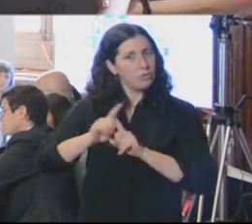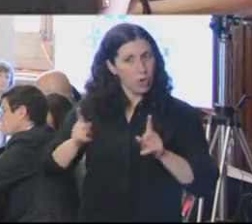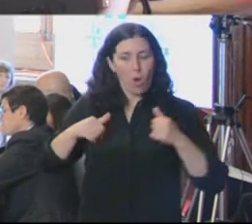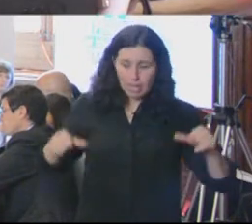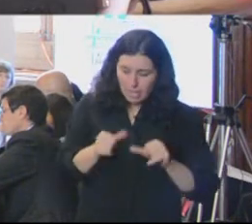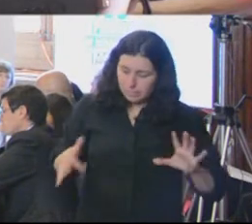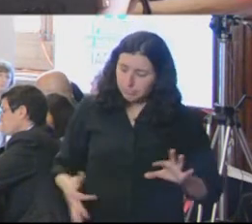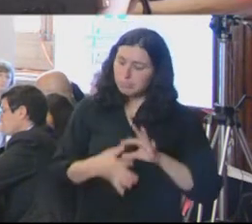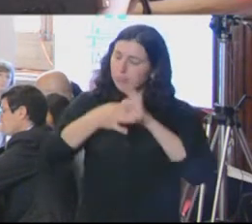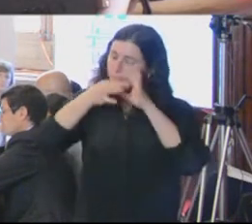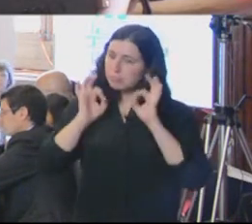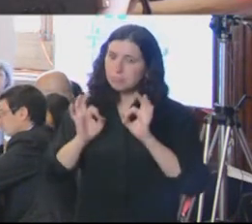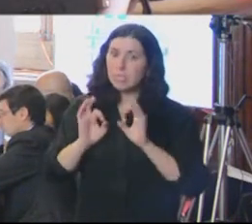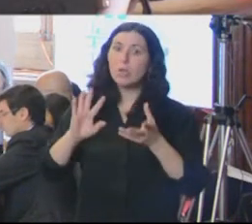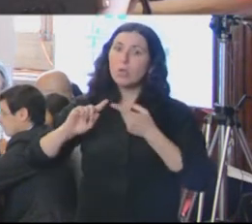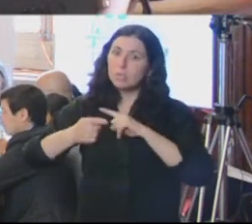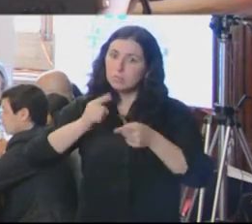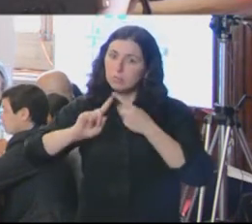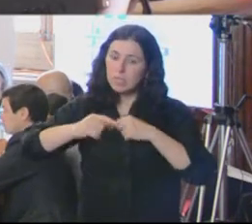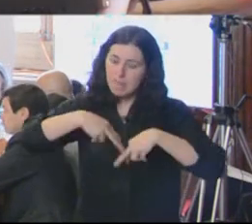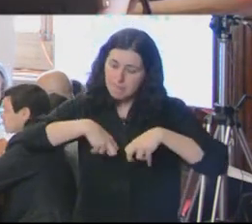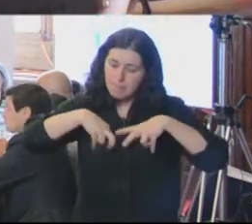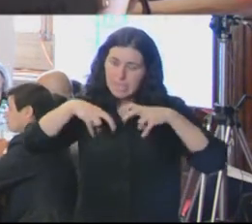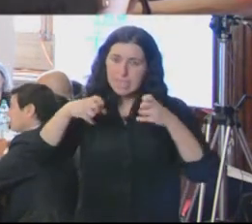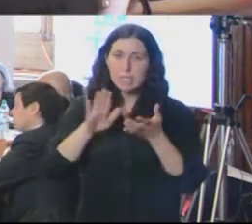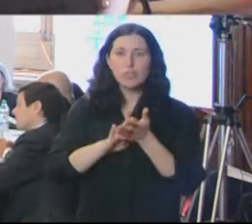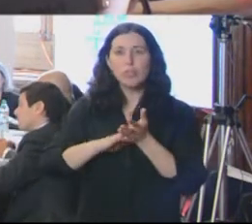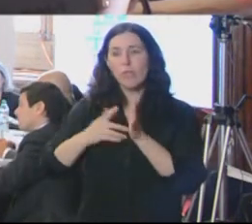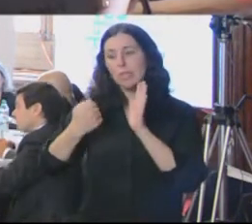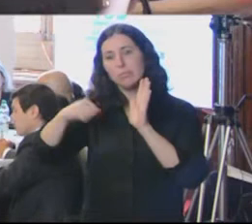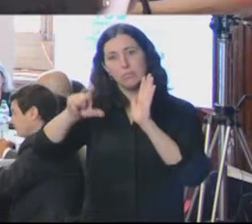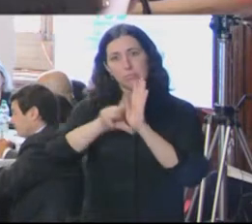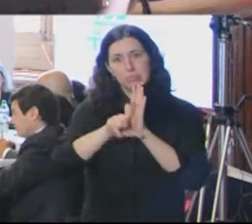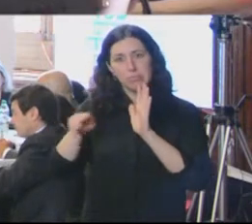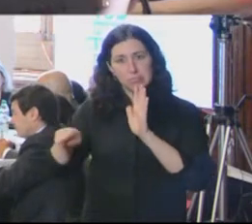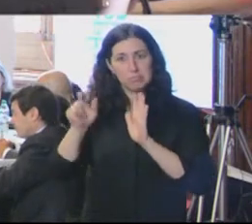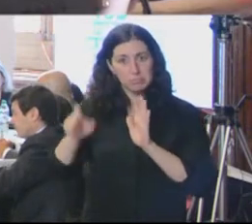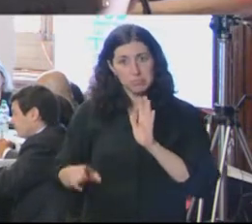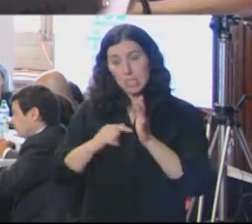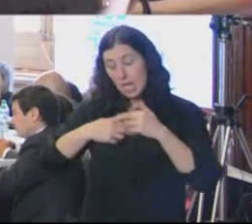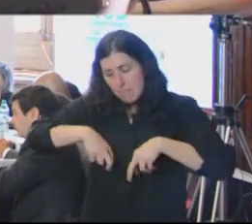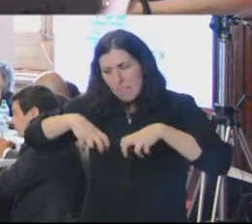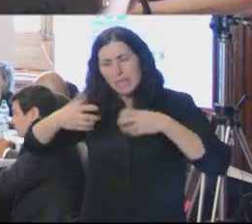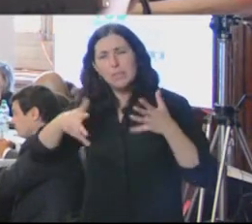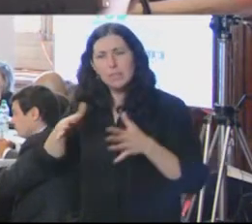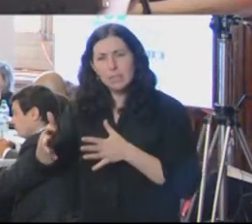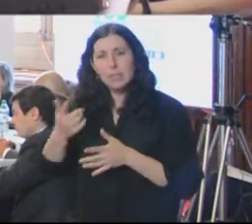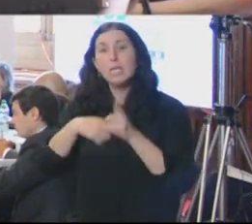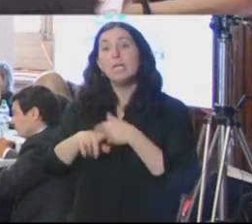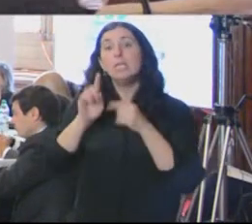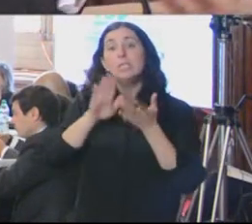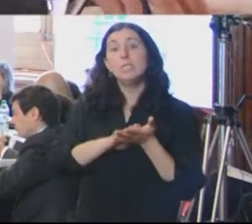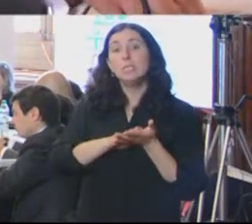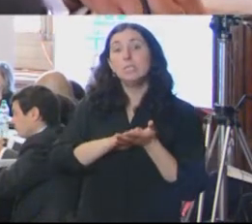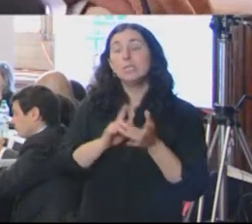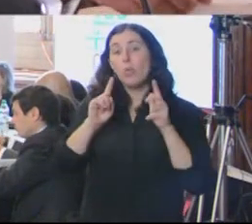diligentemente en relación con la investigación de violaciones o amenazas en su contra. Por último, la Comisión Nacional de Garantías de